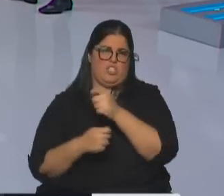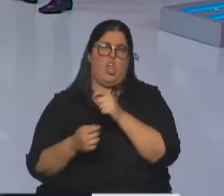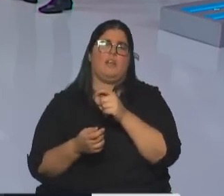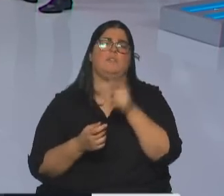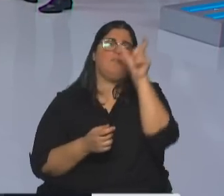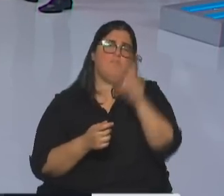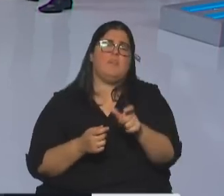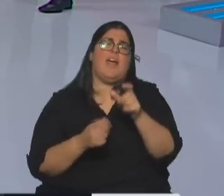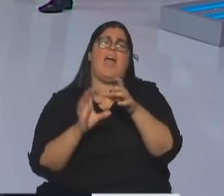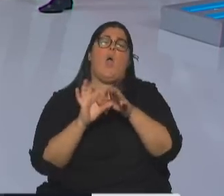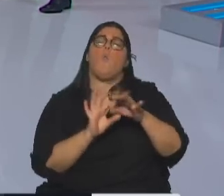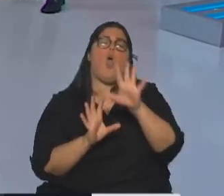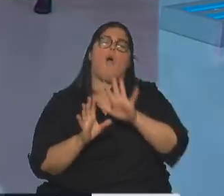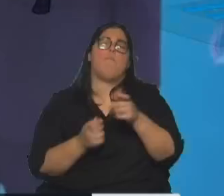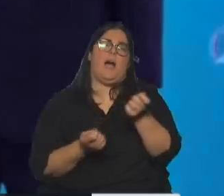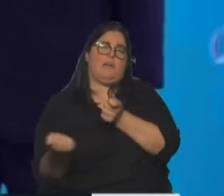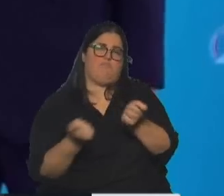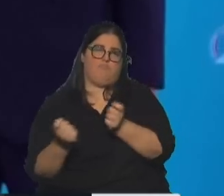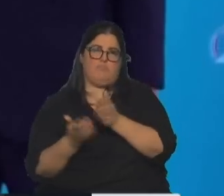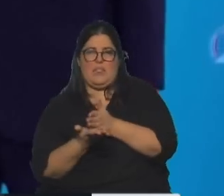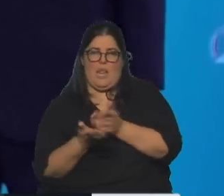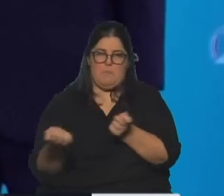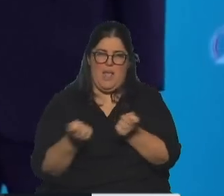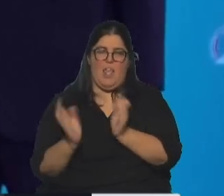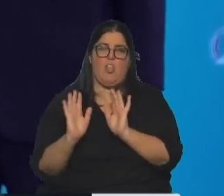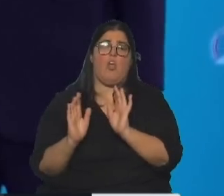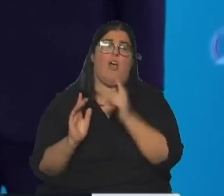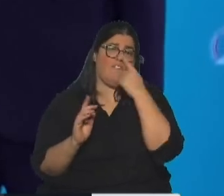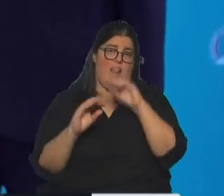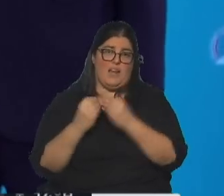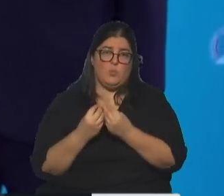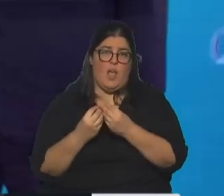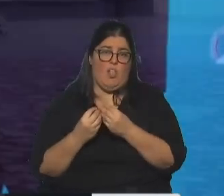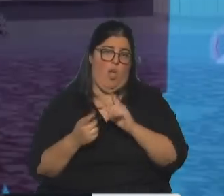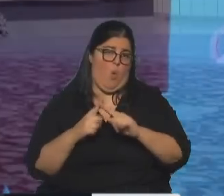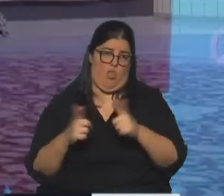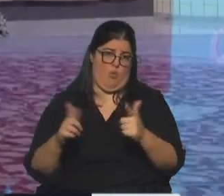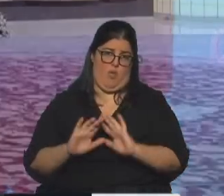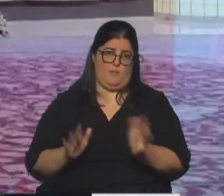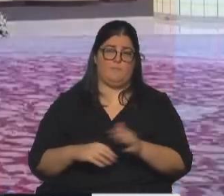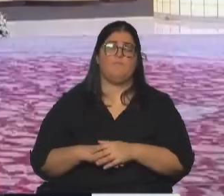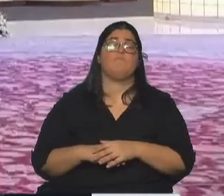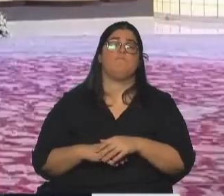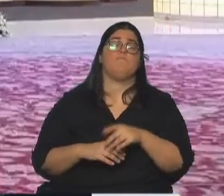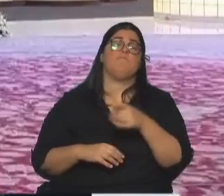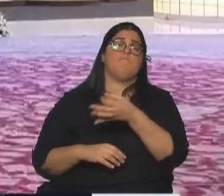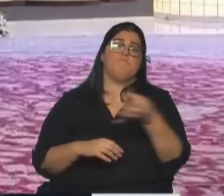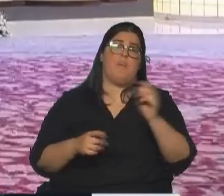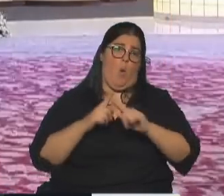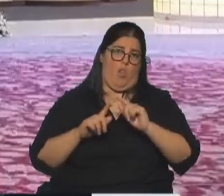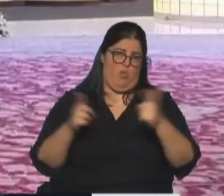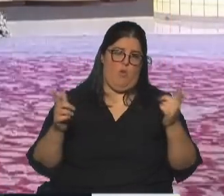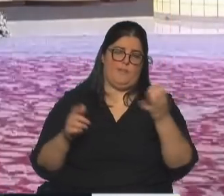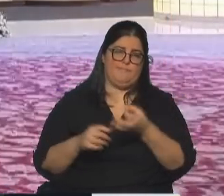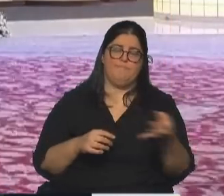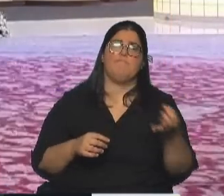intermediación de la Unión Europea. El resultado, sin acuerdo. Sin acuerdo. Bueno, también tengamos en cuenta esto que hablábamos del